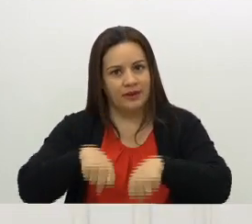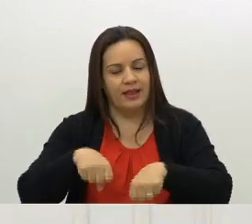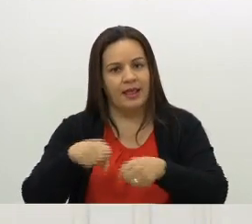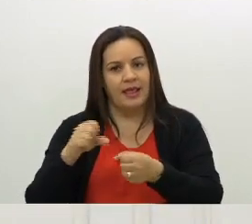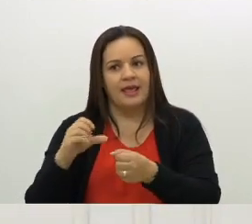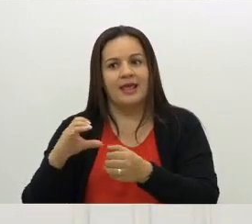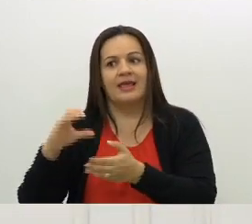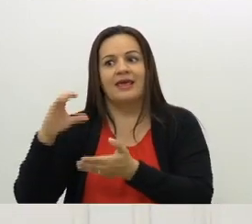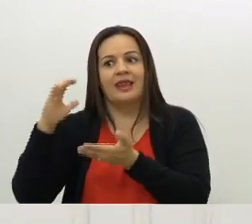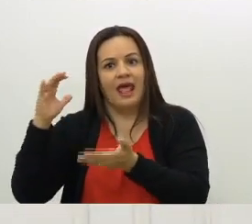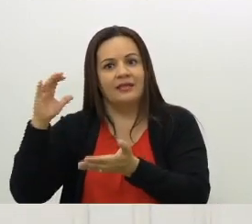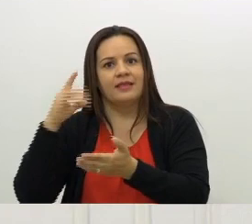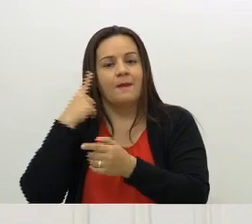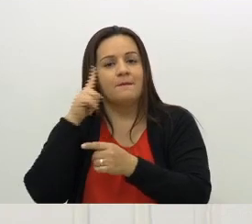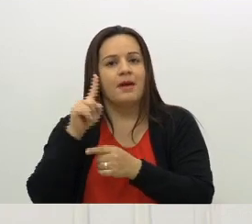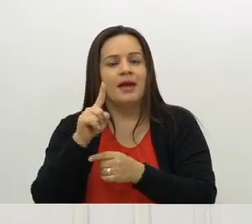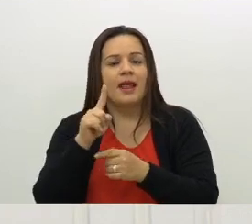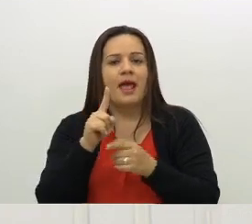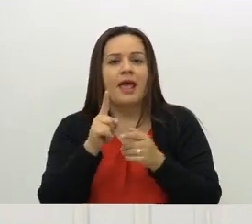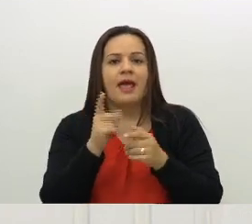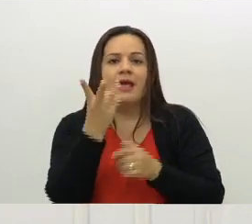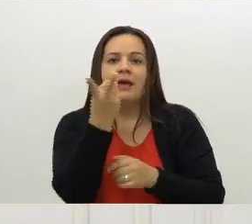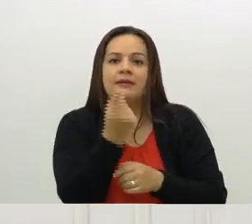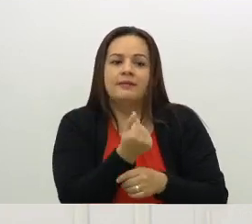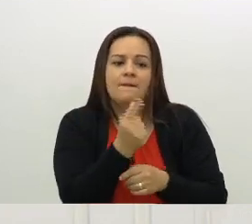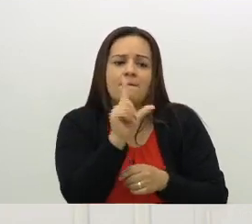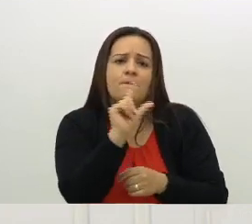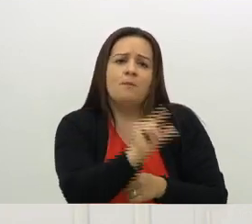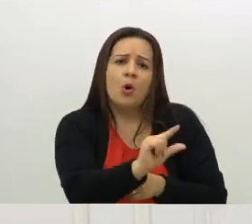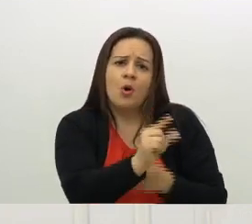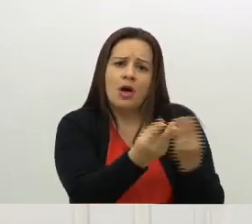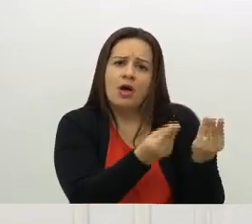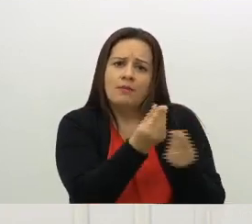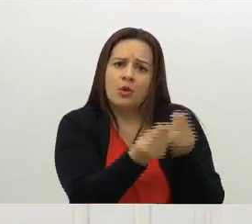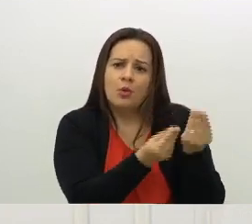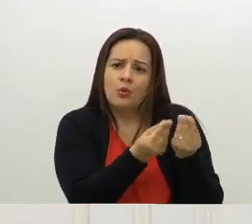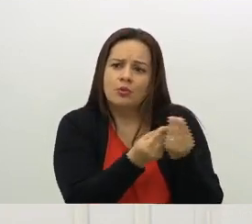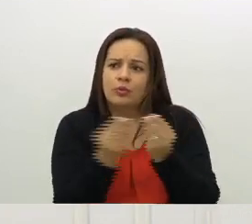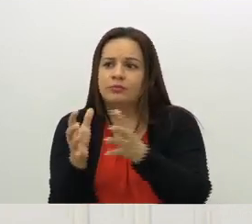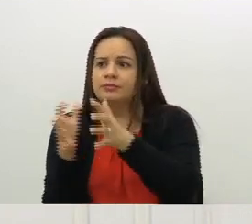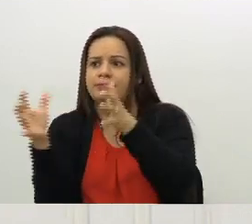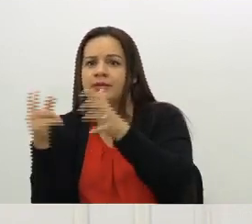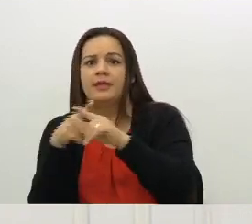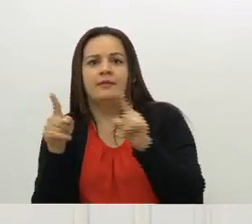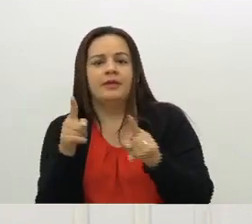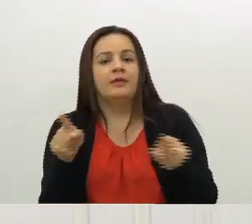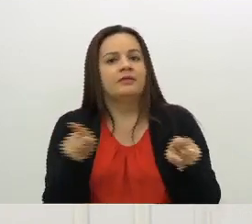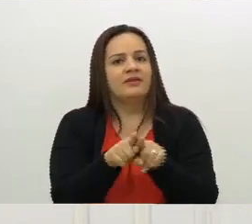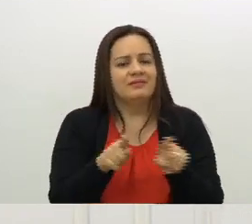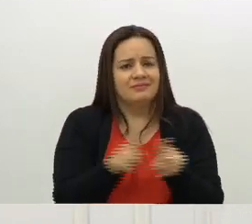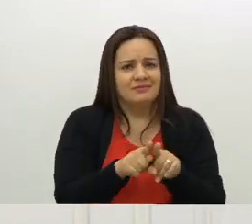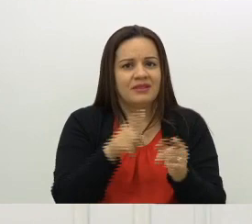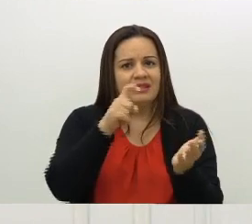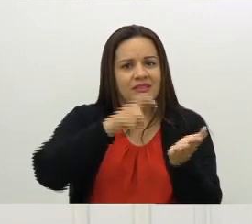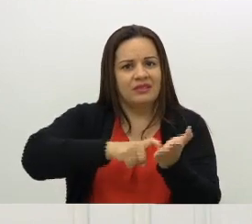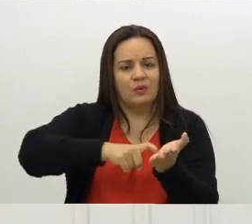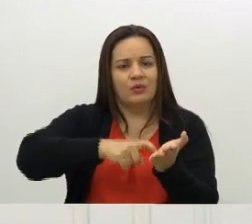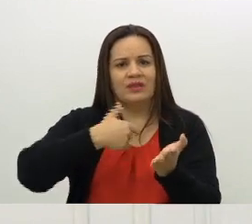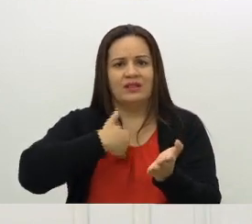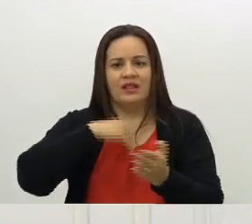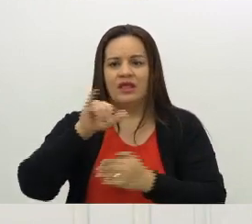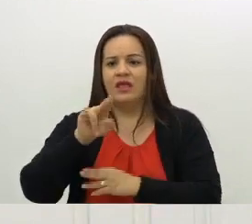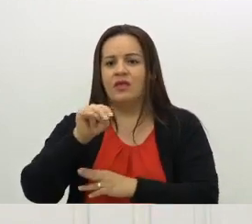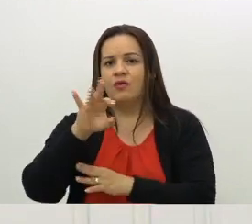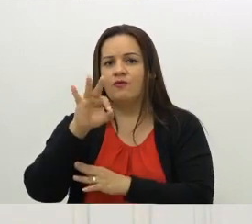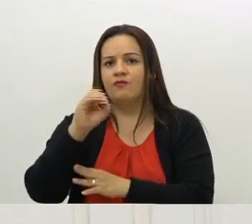cantidad muy poca de producto. Y ni aquí hablar de cuántas deudas le tiene el Infocop a